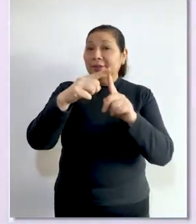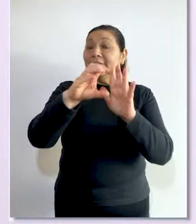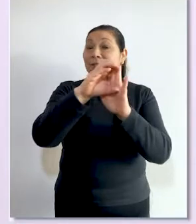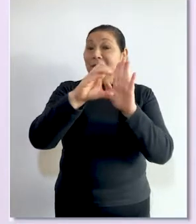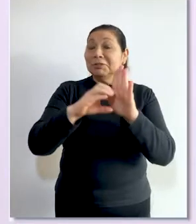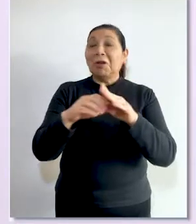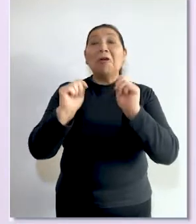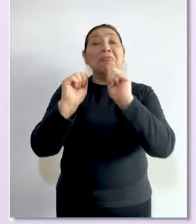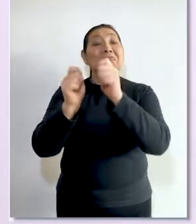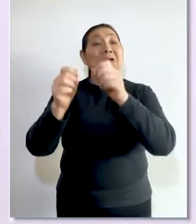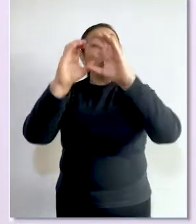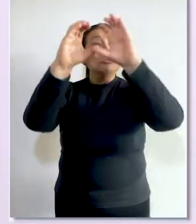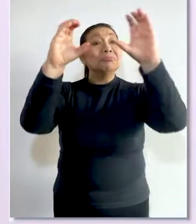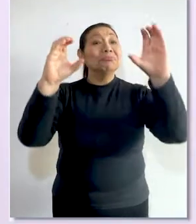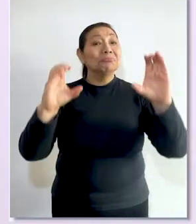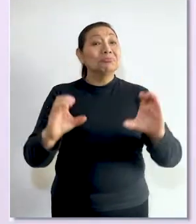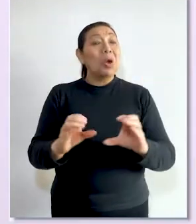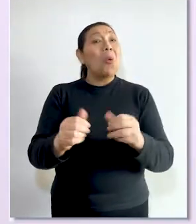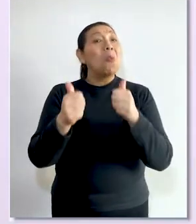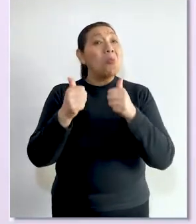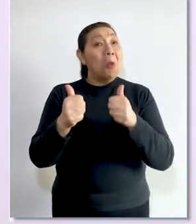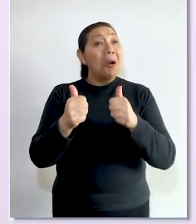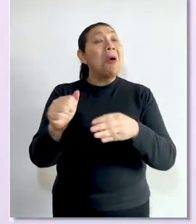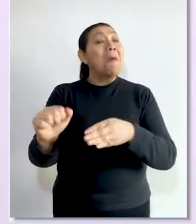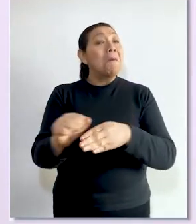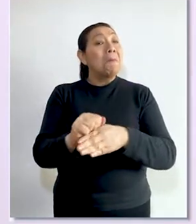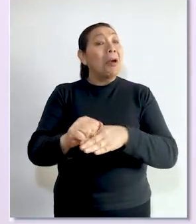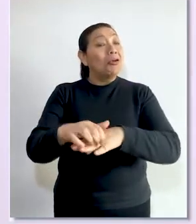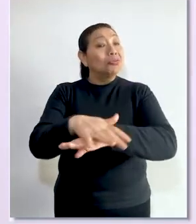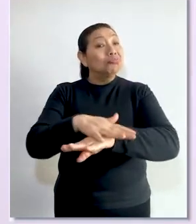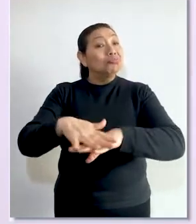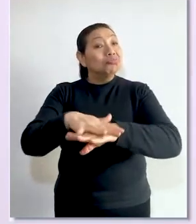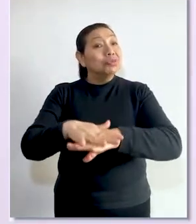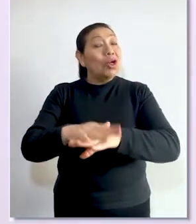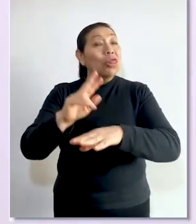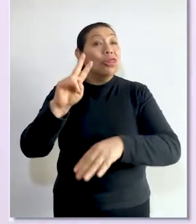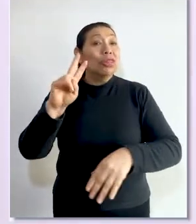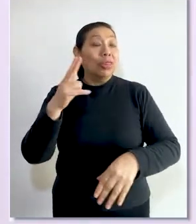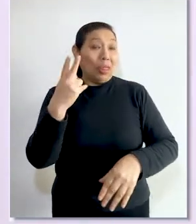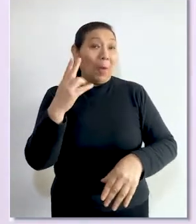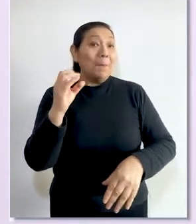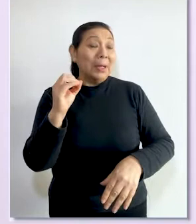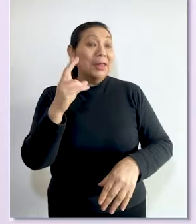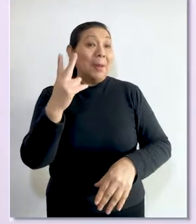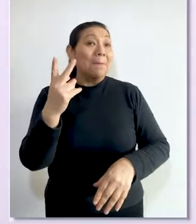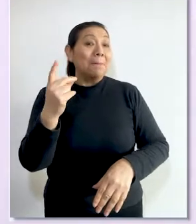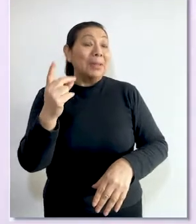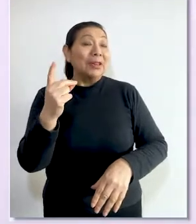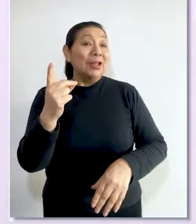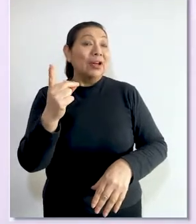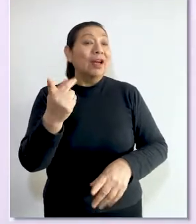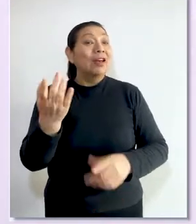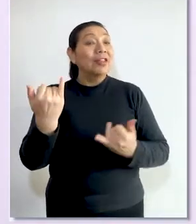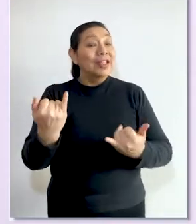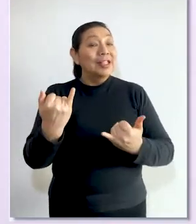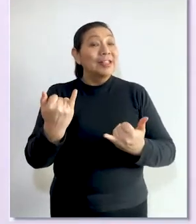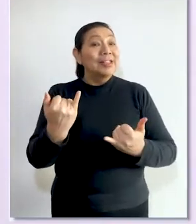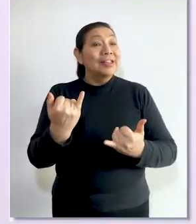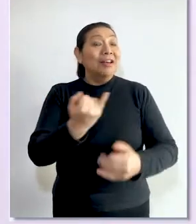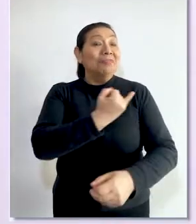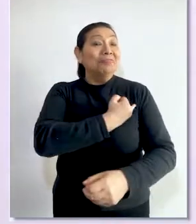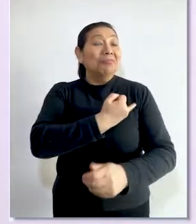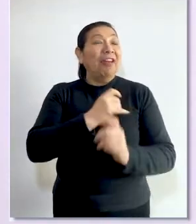el tercer recibió certificados que reconocen buenas prácticas en gestión pública 2021 promovidas por la